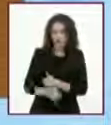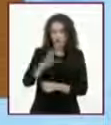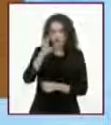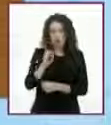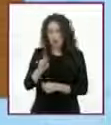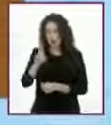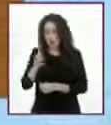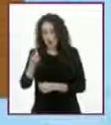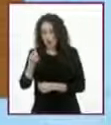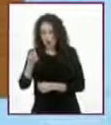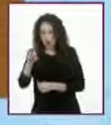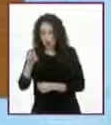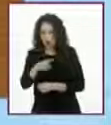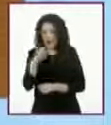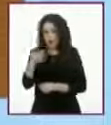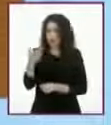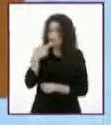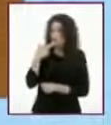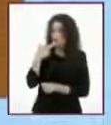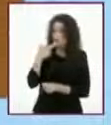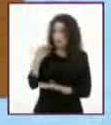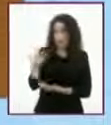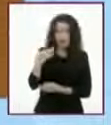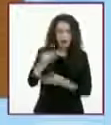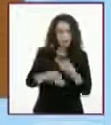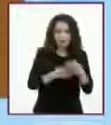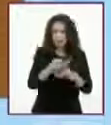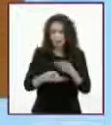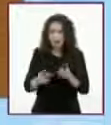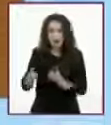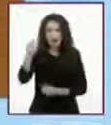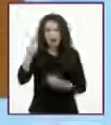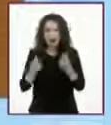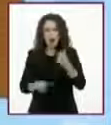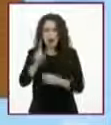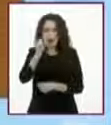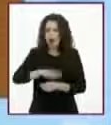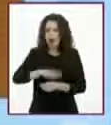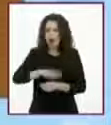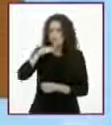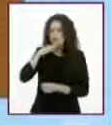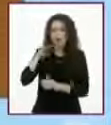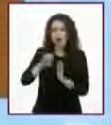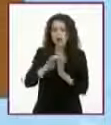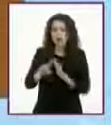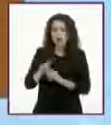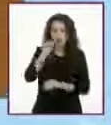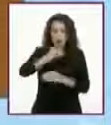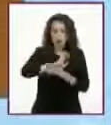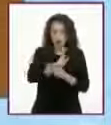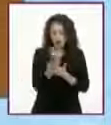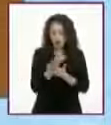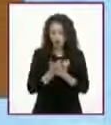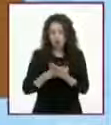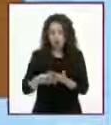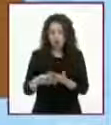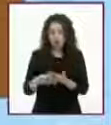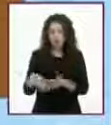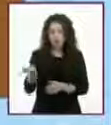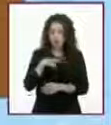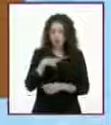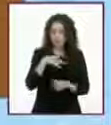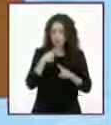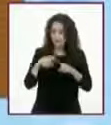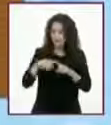estos textos es tan común que algunos incluso pasan desapercibidos, como los contratos de términos y condiciones que aparecen en